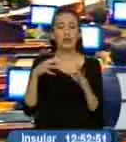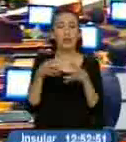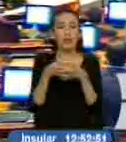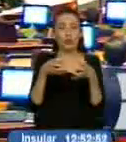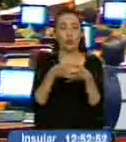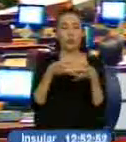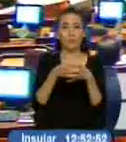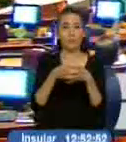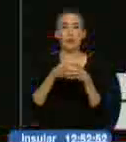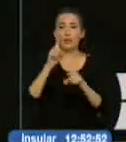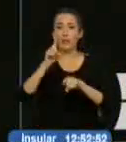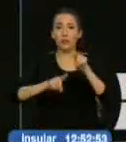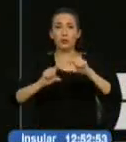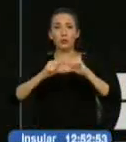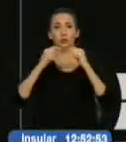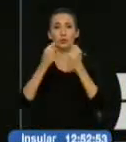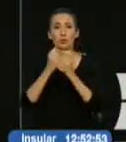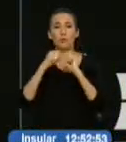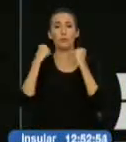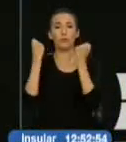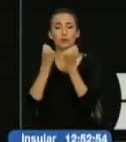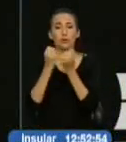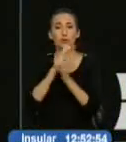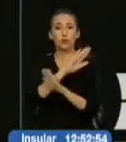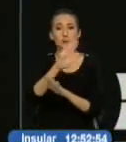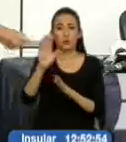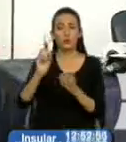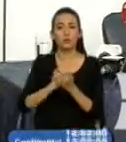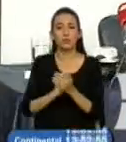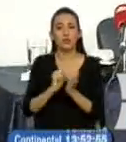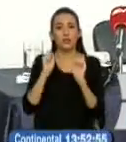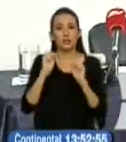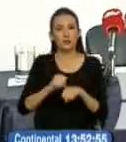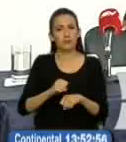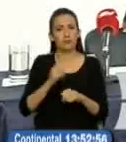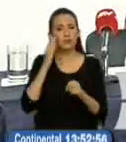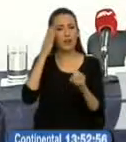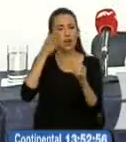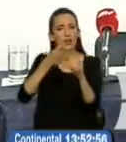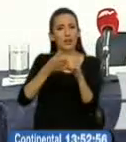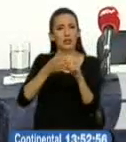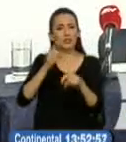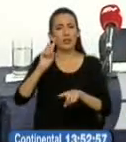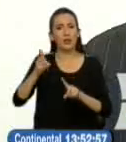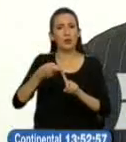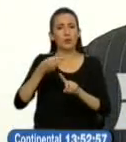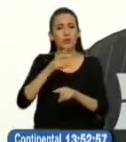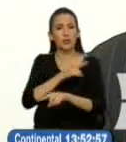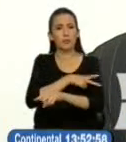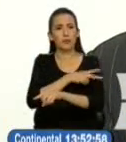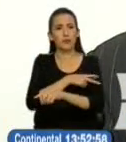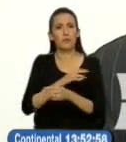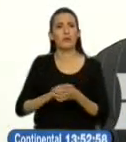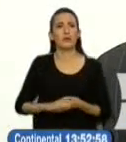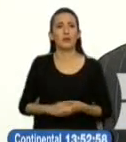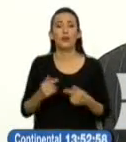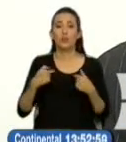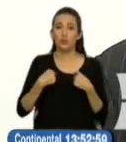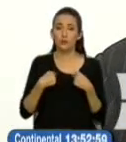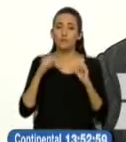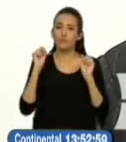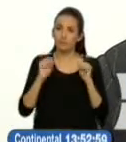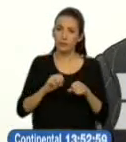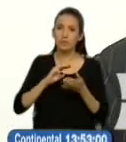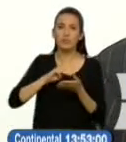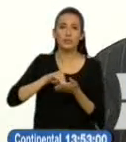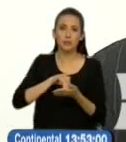Bloque de Integración Nacional, el mismo que, según Azuero, siguen firme y con aspiraciones de alcanzar la última vocalía del CAL. Yo sigo siendo parte